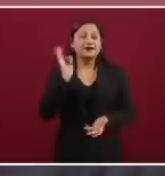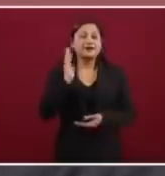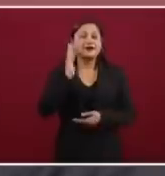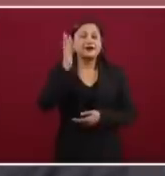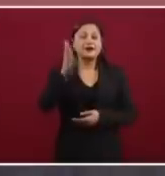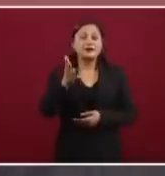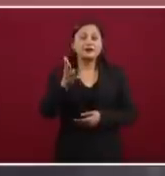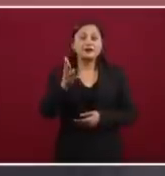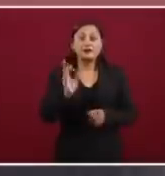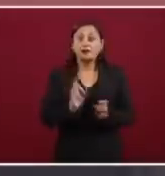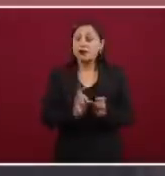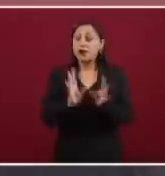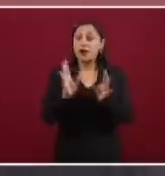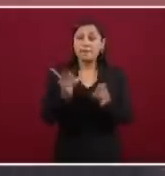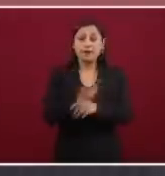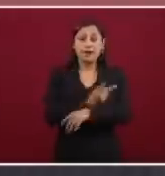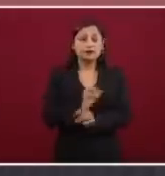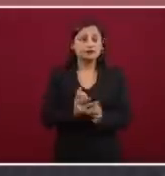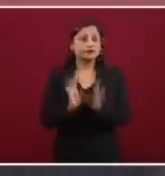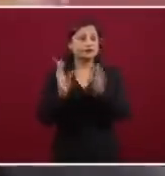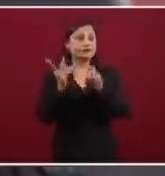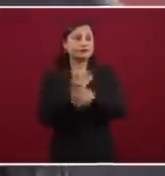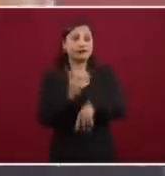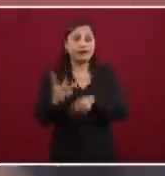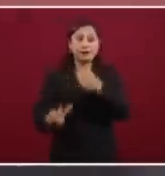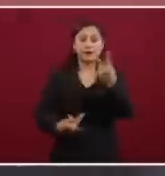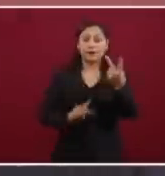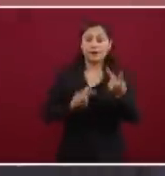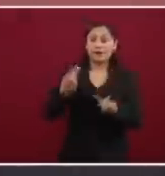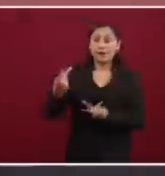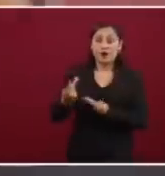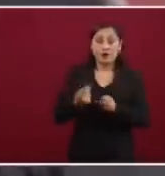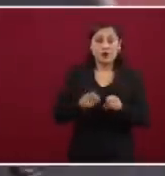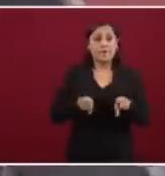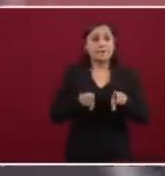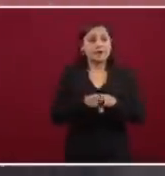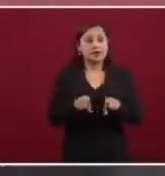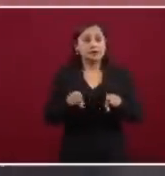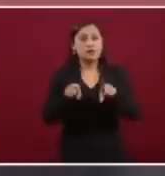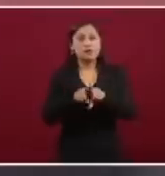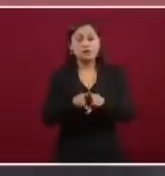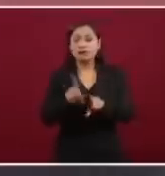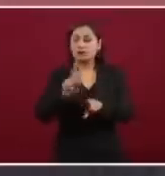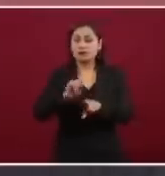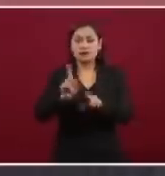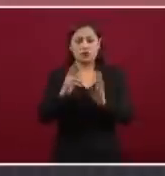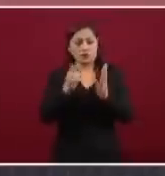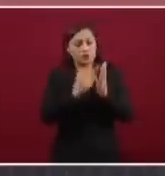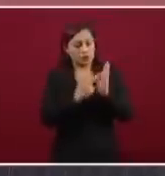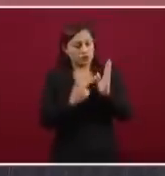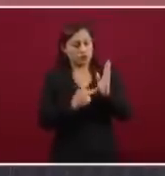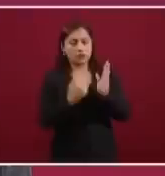de cada caso. Hay un criterio general y sobre eso se actúa,